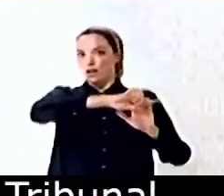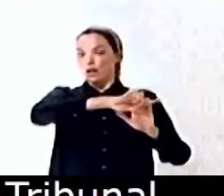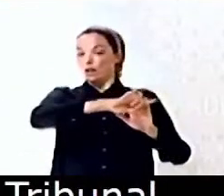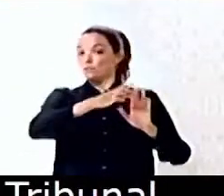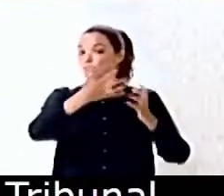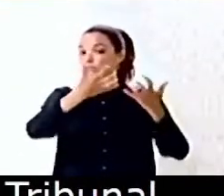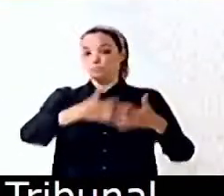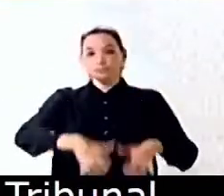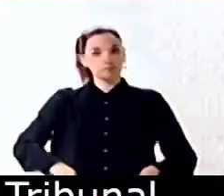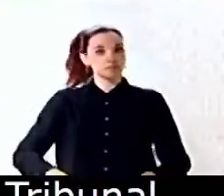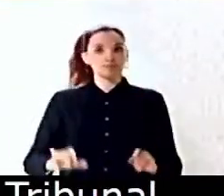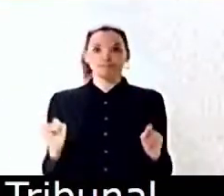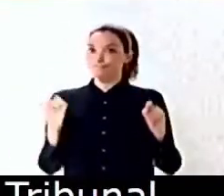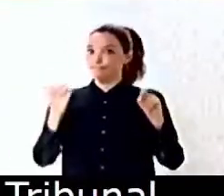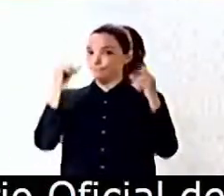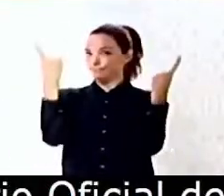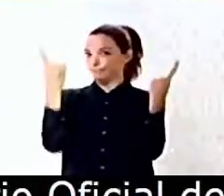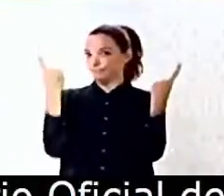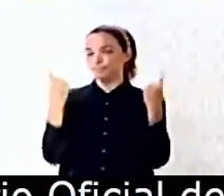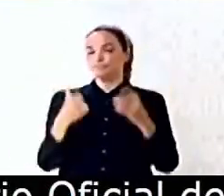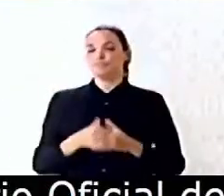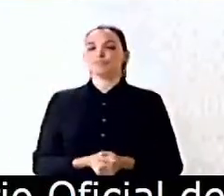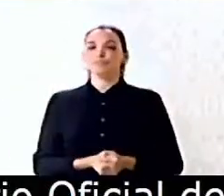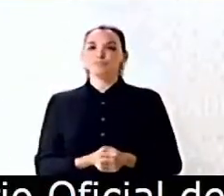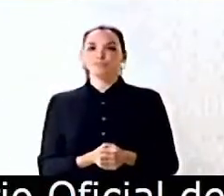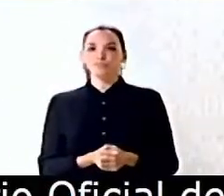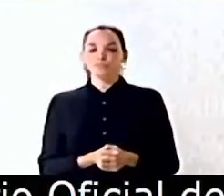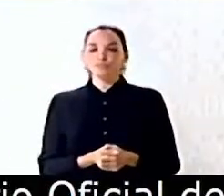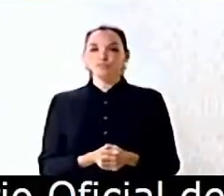vigor en el momento de su publicación.